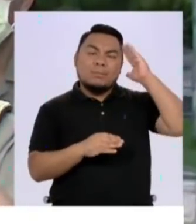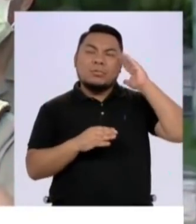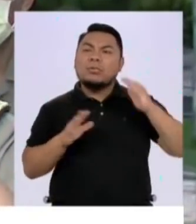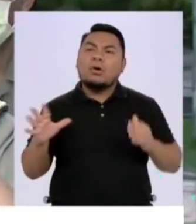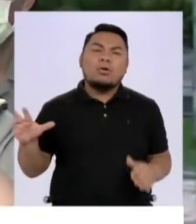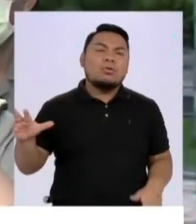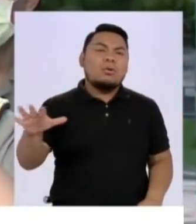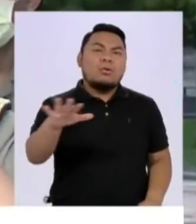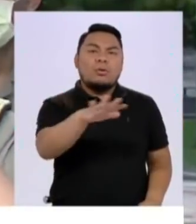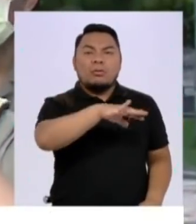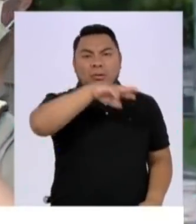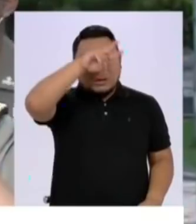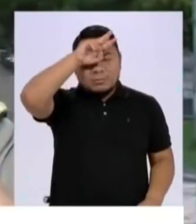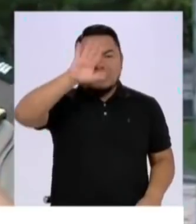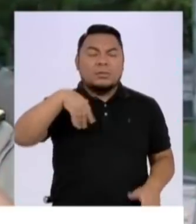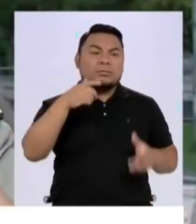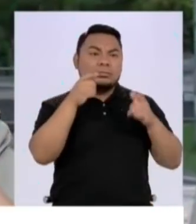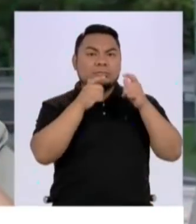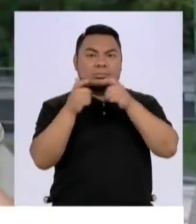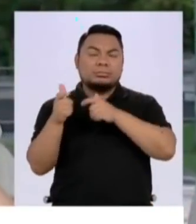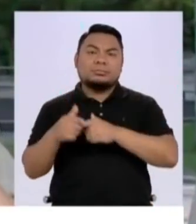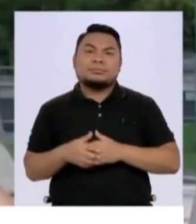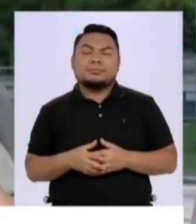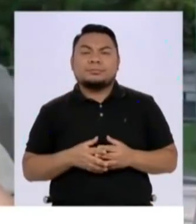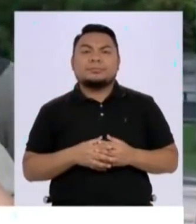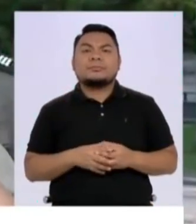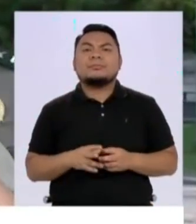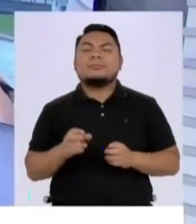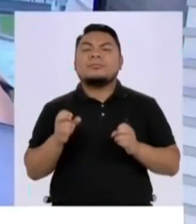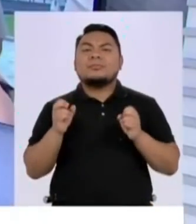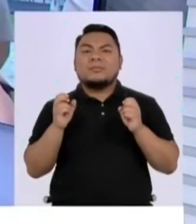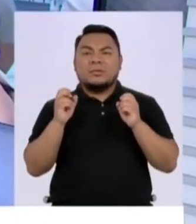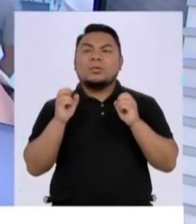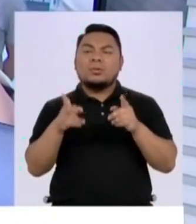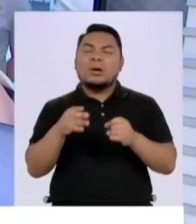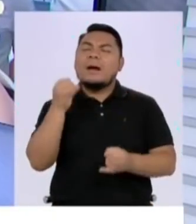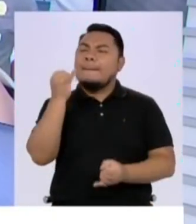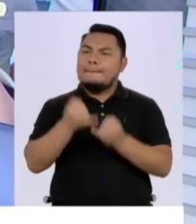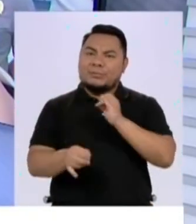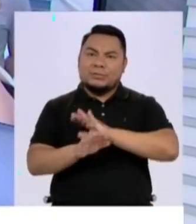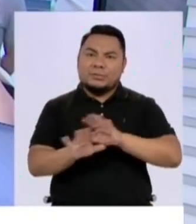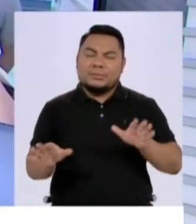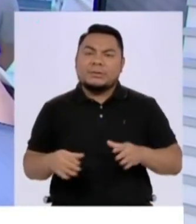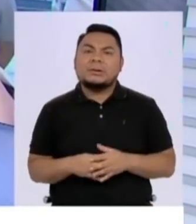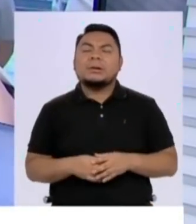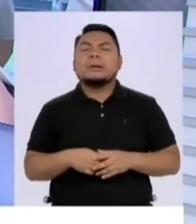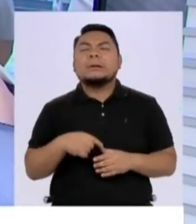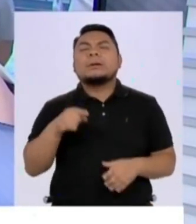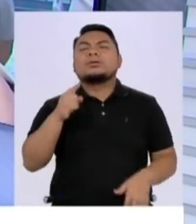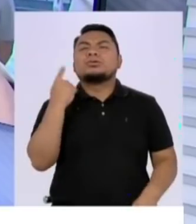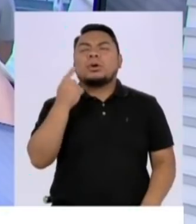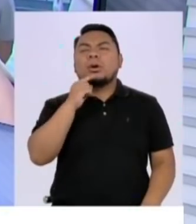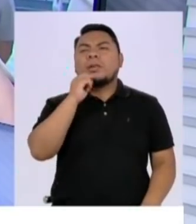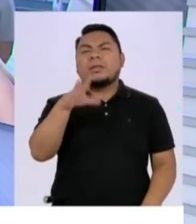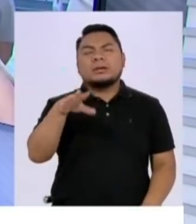territorio nacional para realizar esta función. Correcto, general. Y la última, más que una pregunta, es también una reflexión,